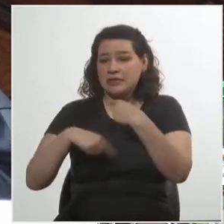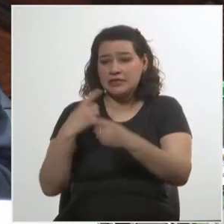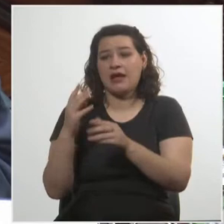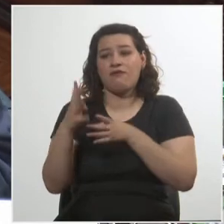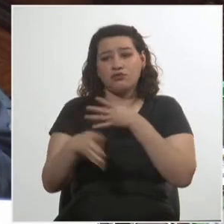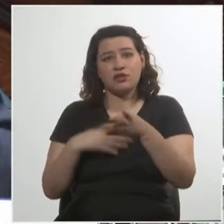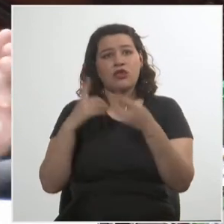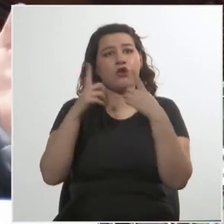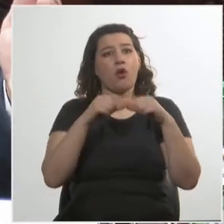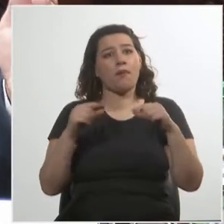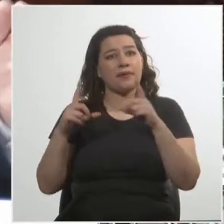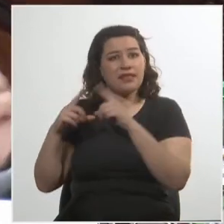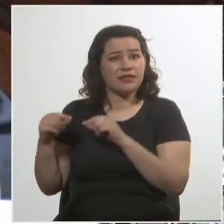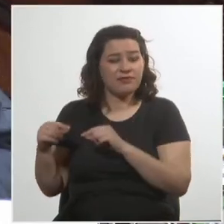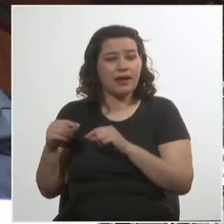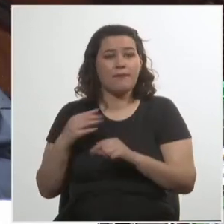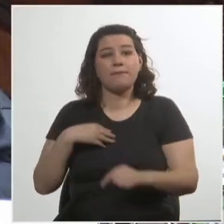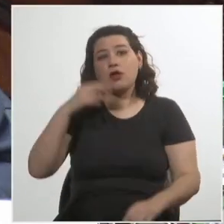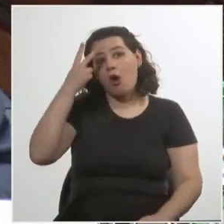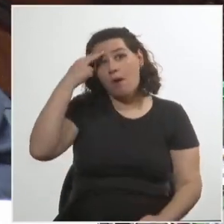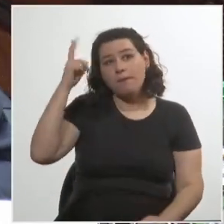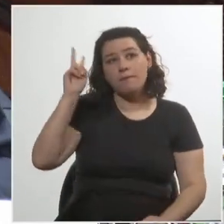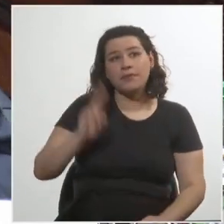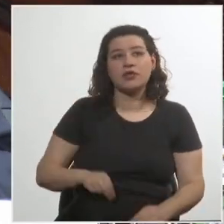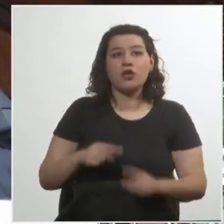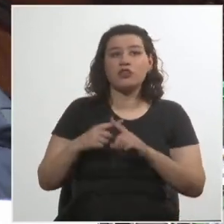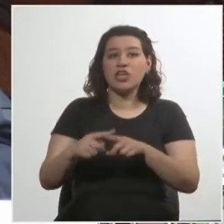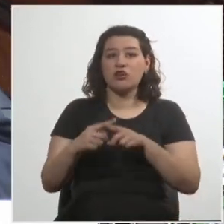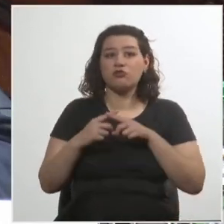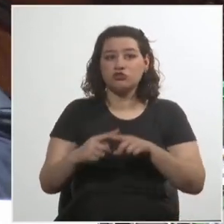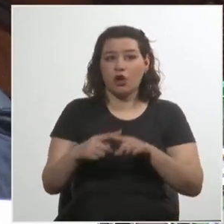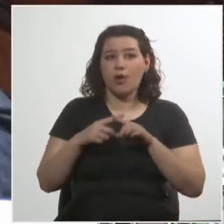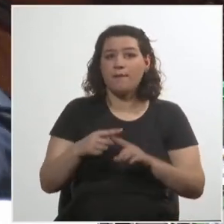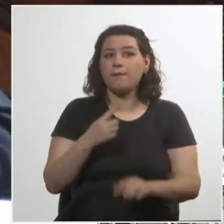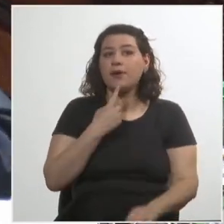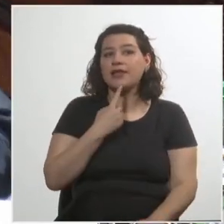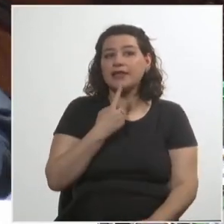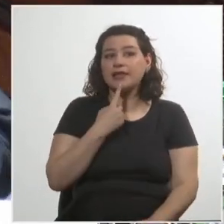cooperativa Me parece que la discusión política